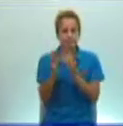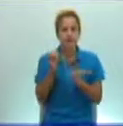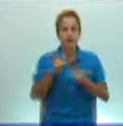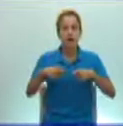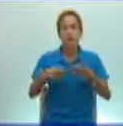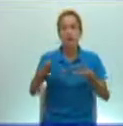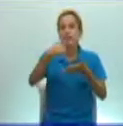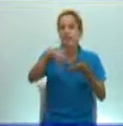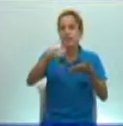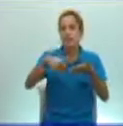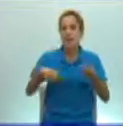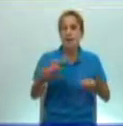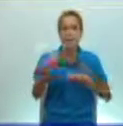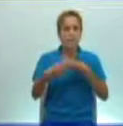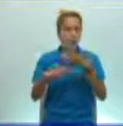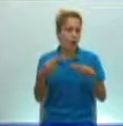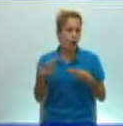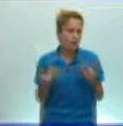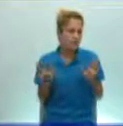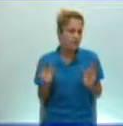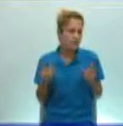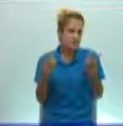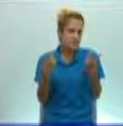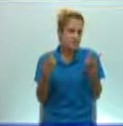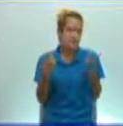puedan hacer algunas anotaciones si así lo consideran necesario.